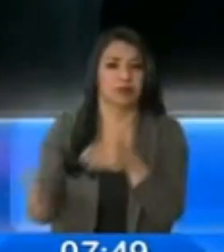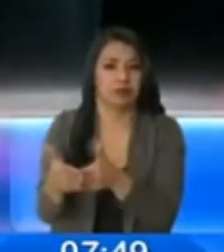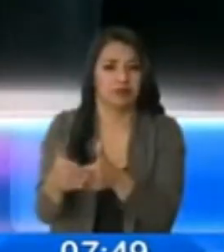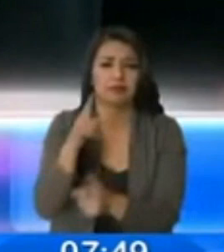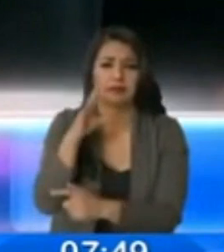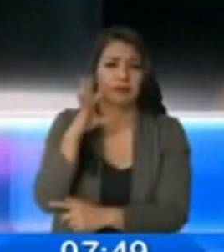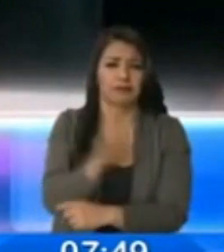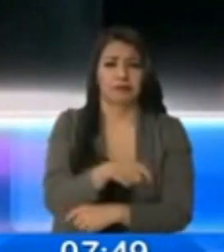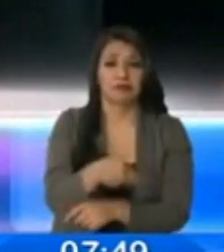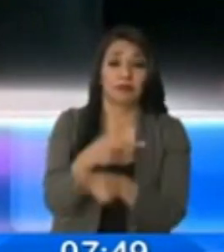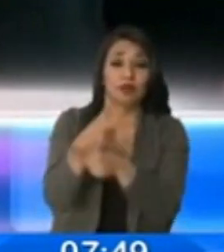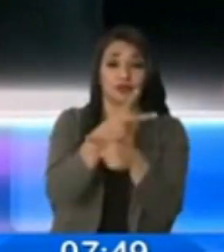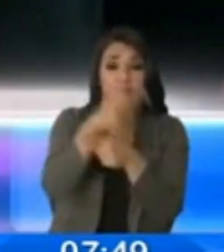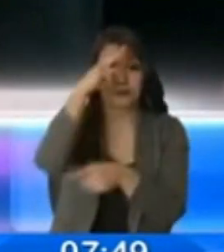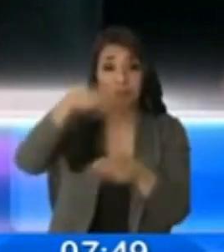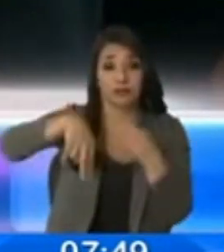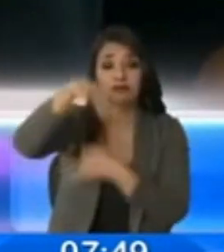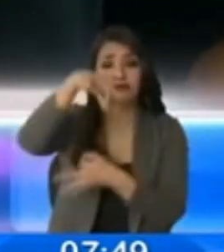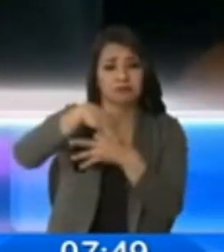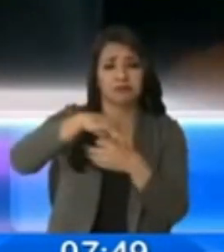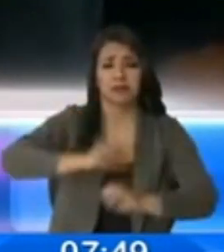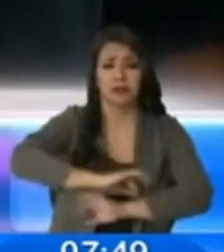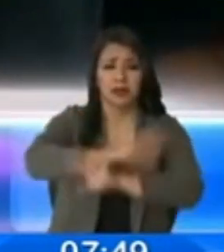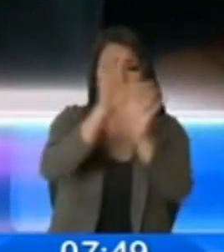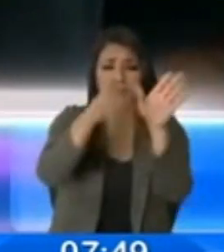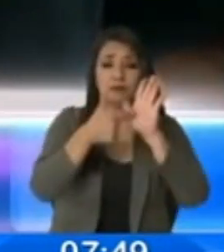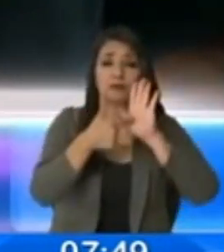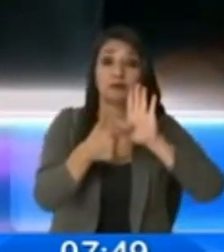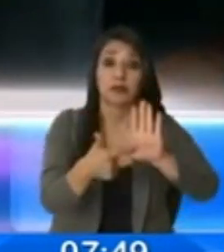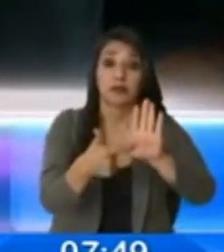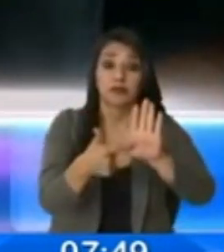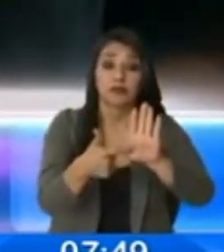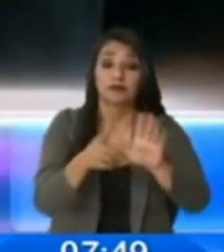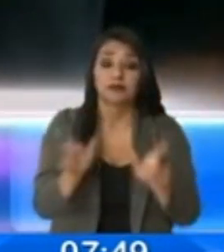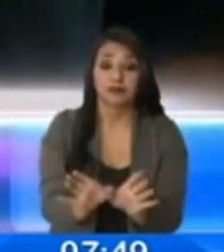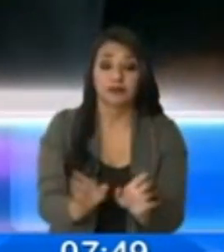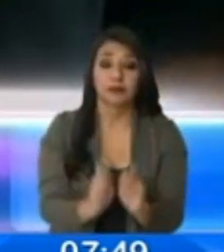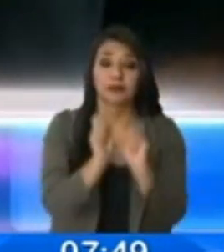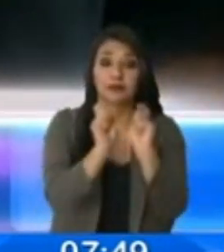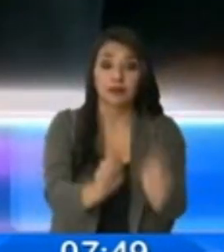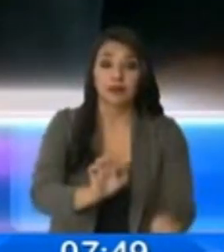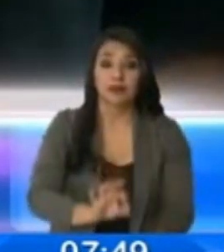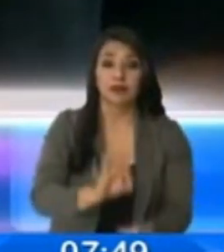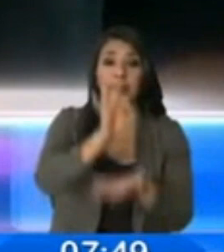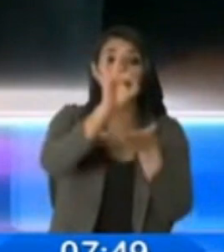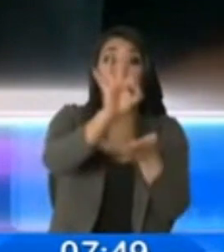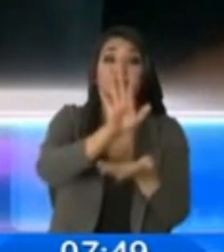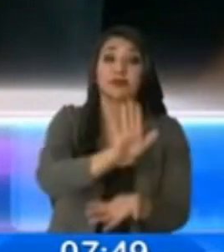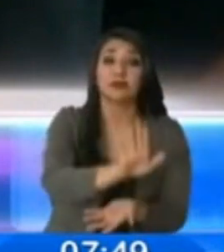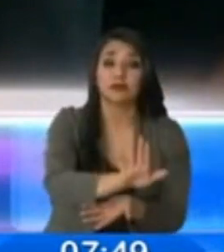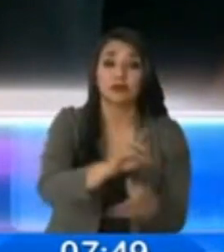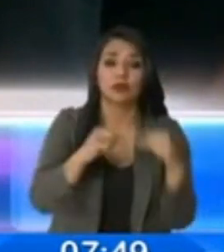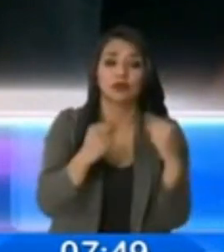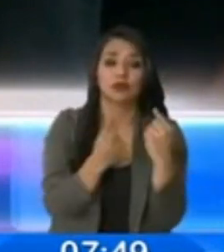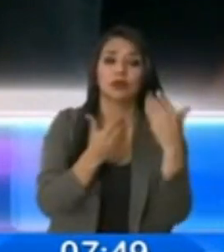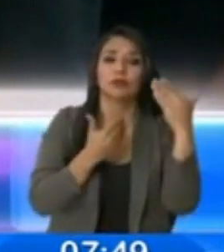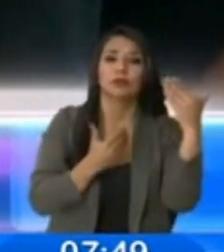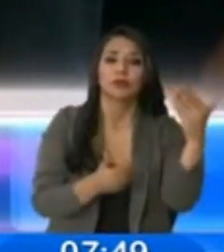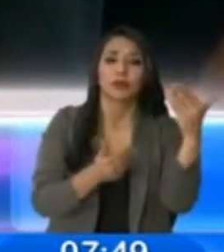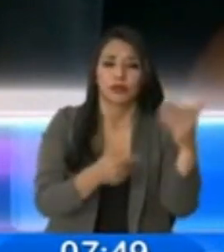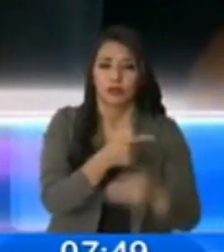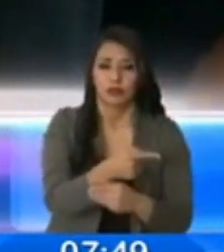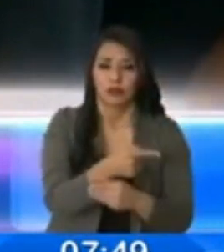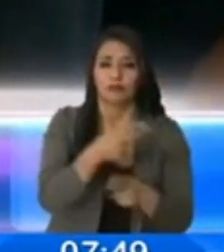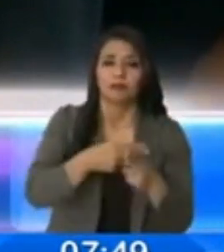en los últimos días el Consejo Nacional Electoral, dando un certificado de representación legal de